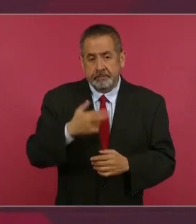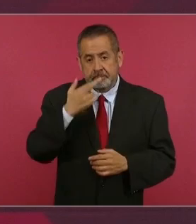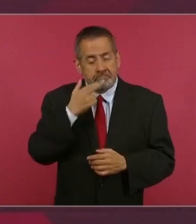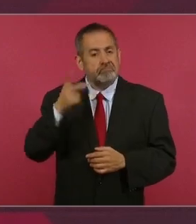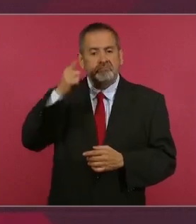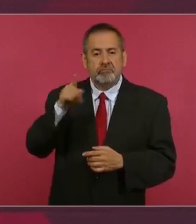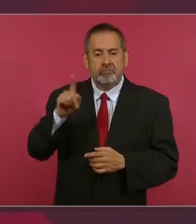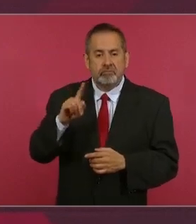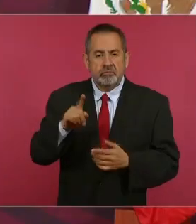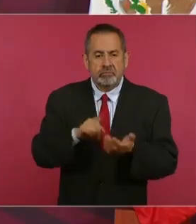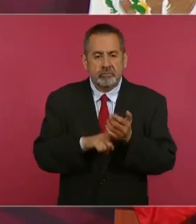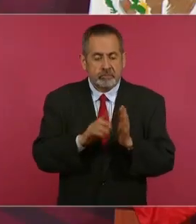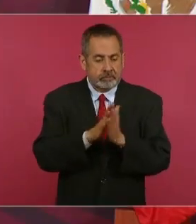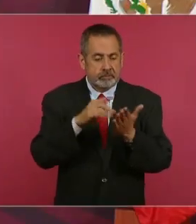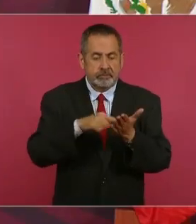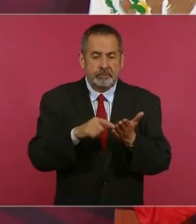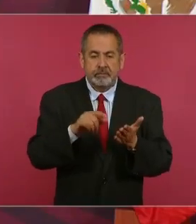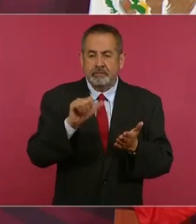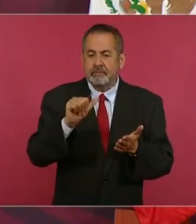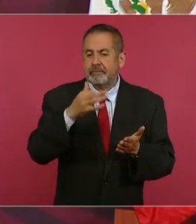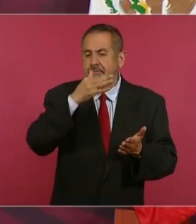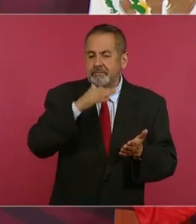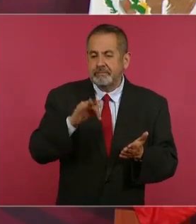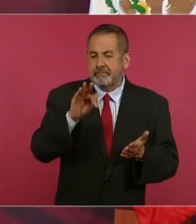es La fiesta del chivo,